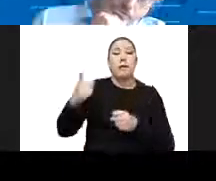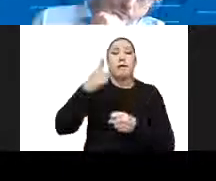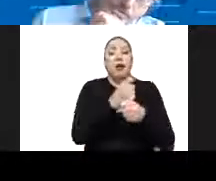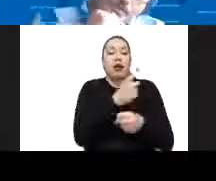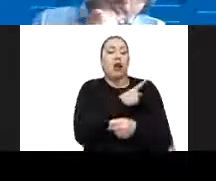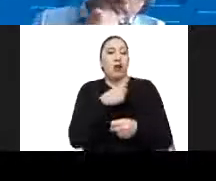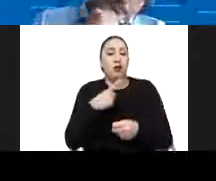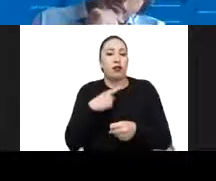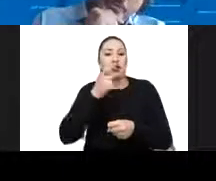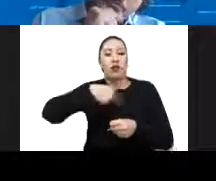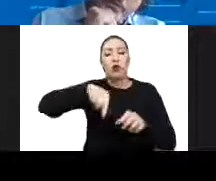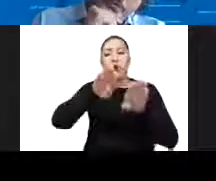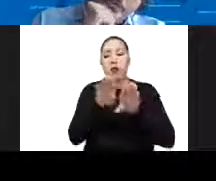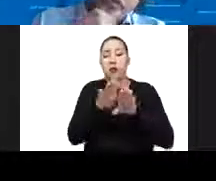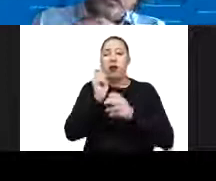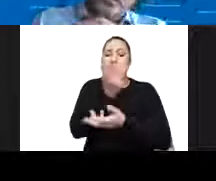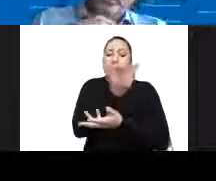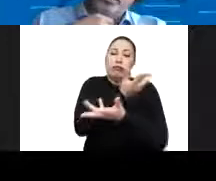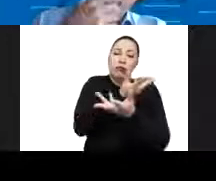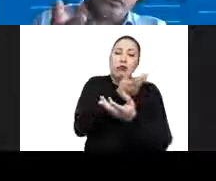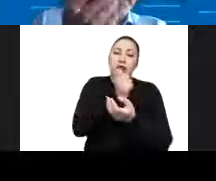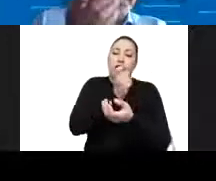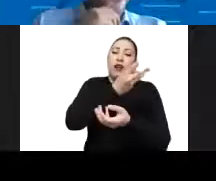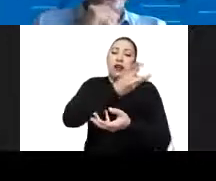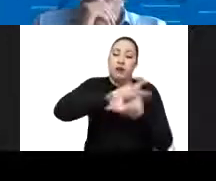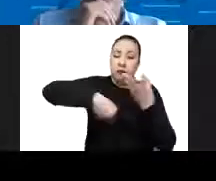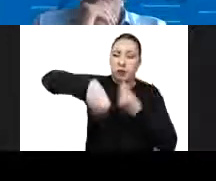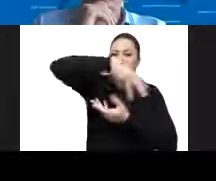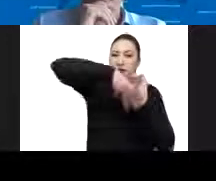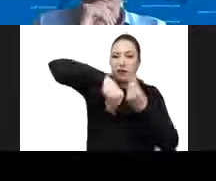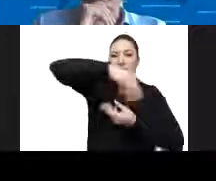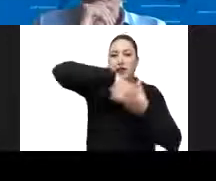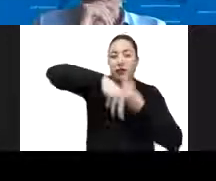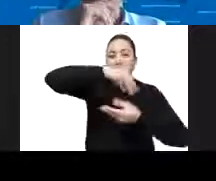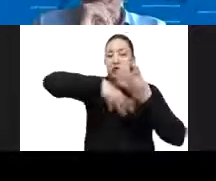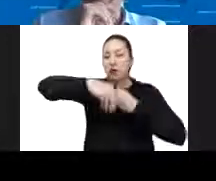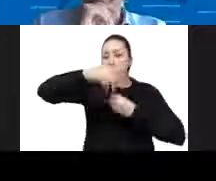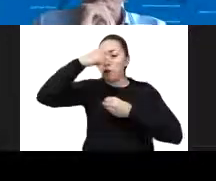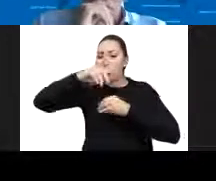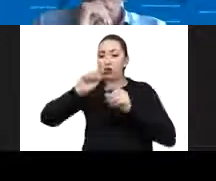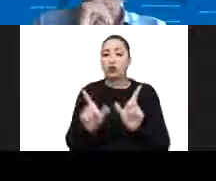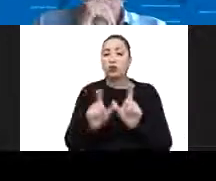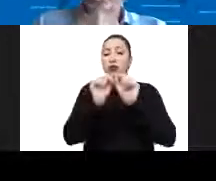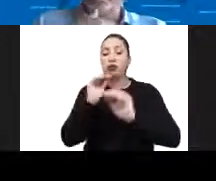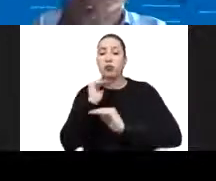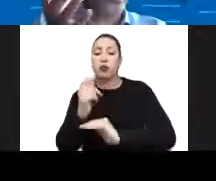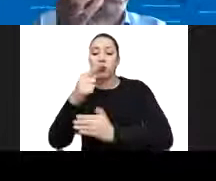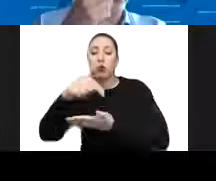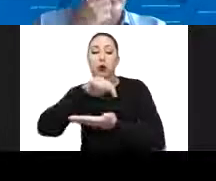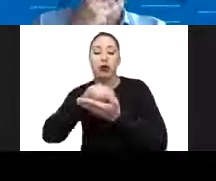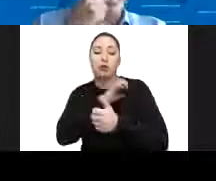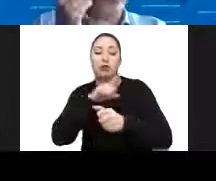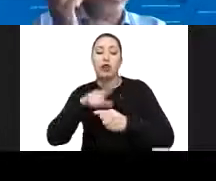servicios resilientes, ¿no? Y para eso es diversificar la fuente de suministro, no quedarlo solamente en la parte